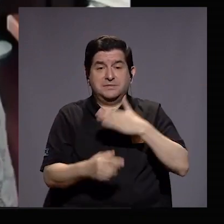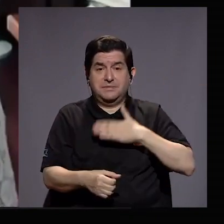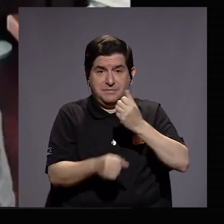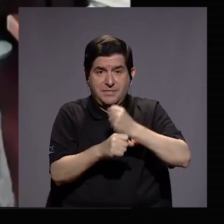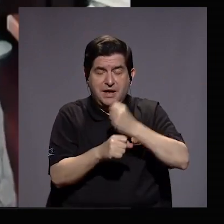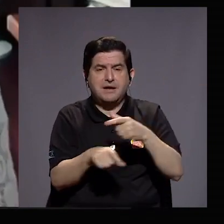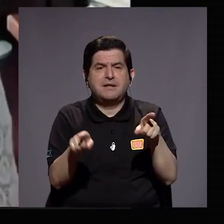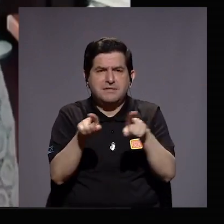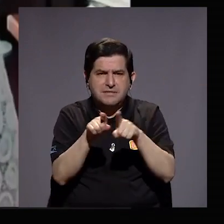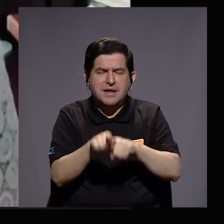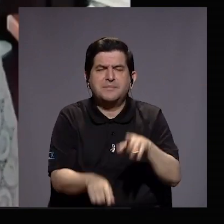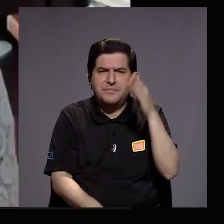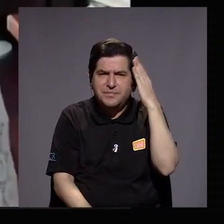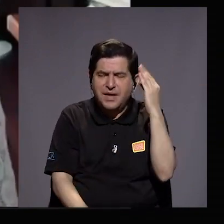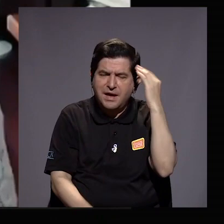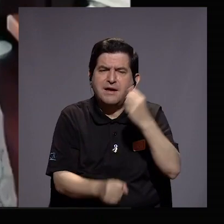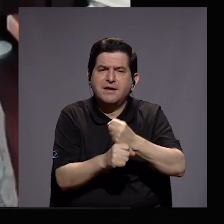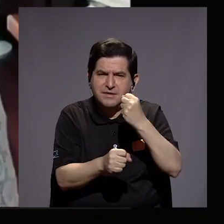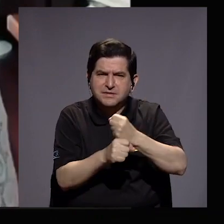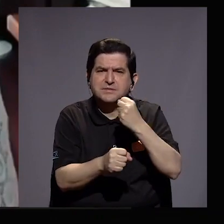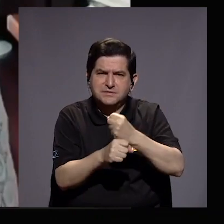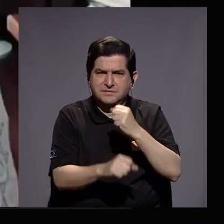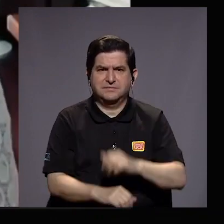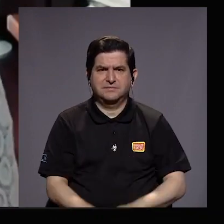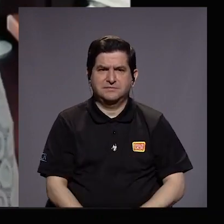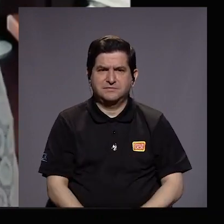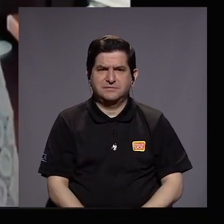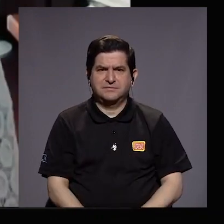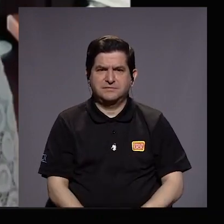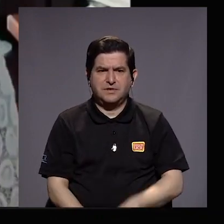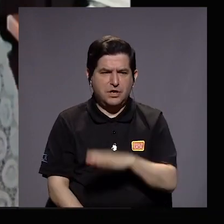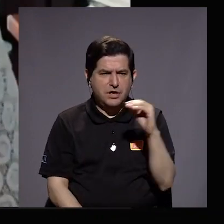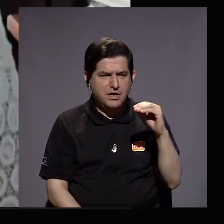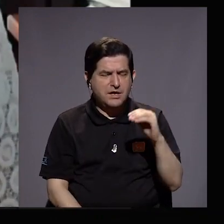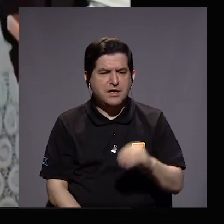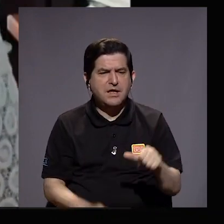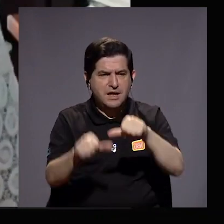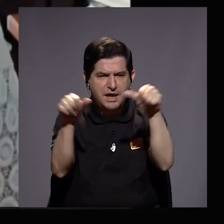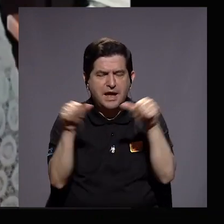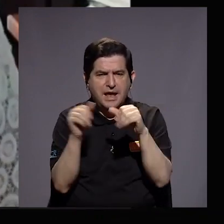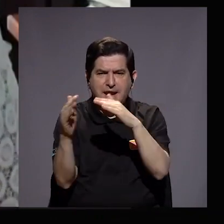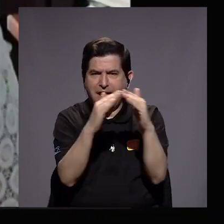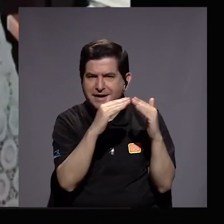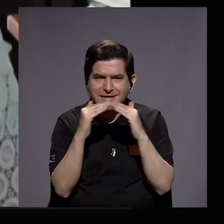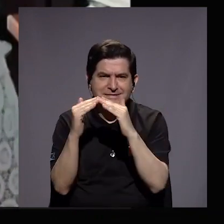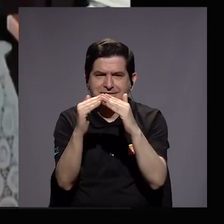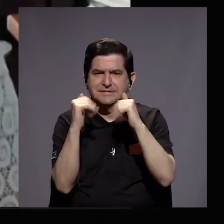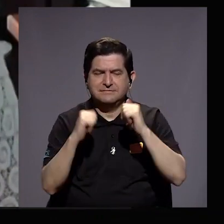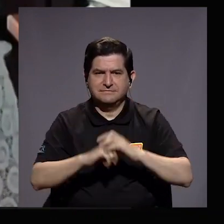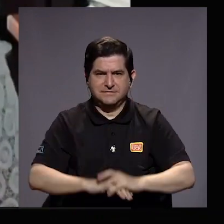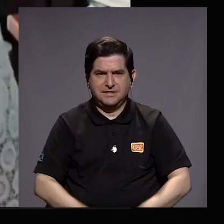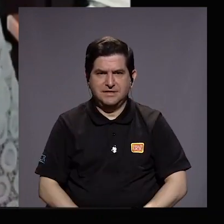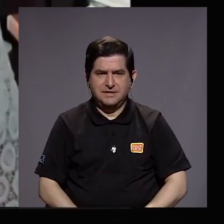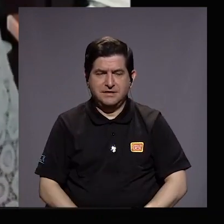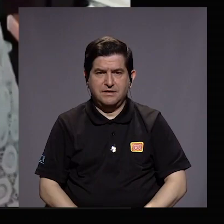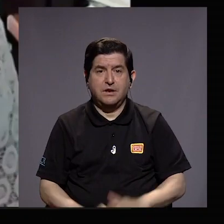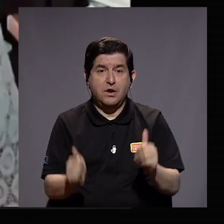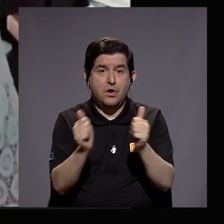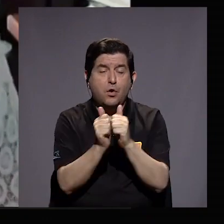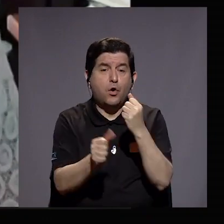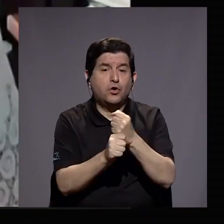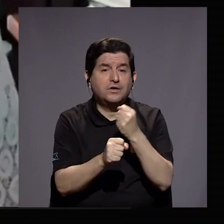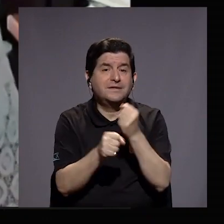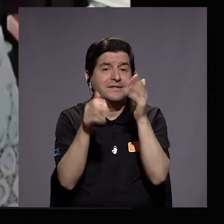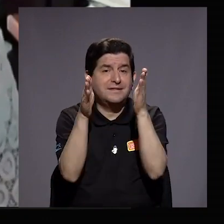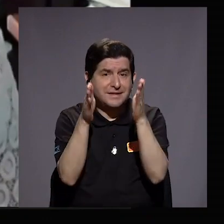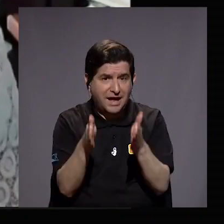del trabajo. Me tocó también tener experiencia laboral y también en materia civil